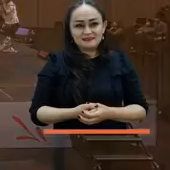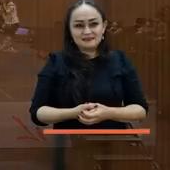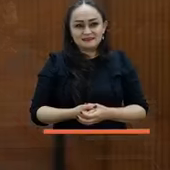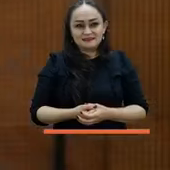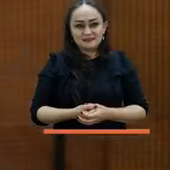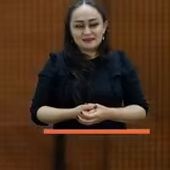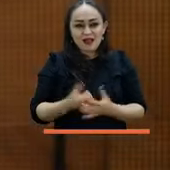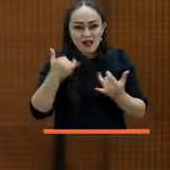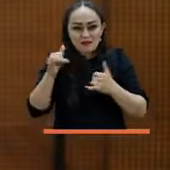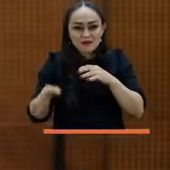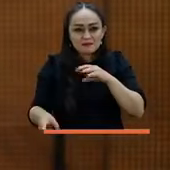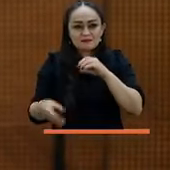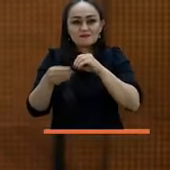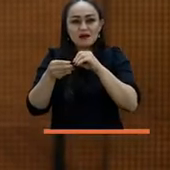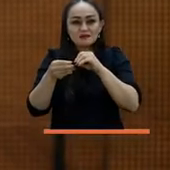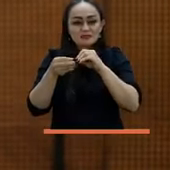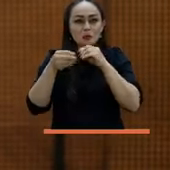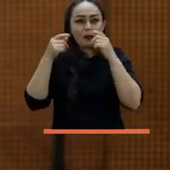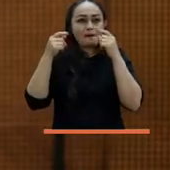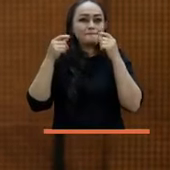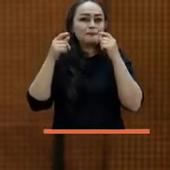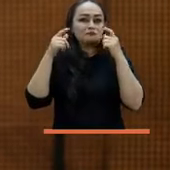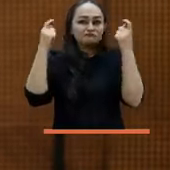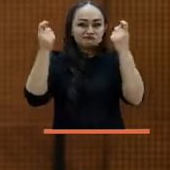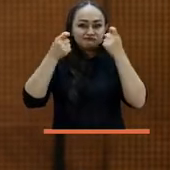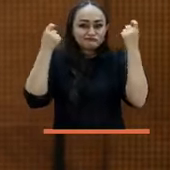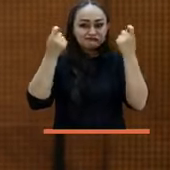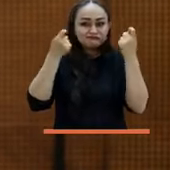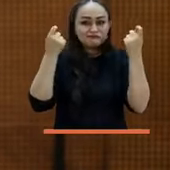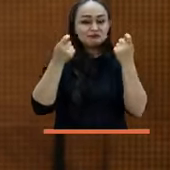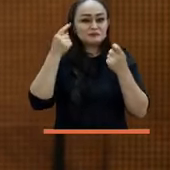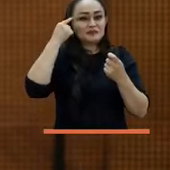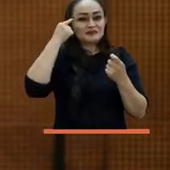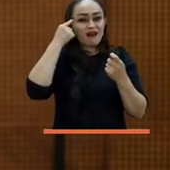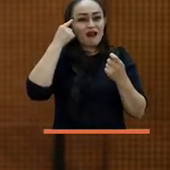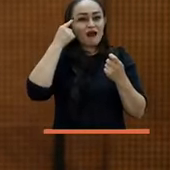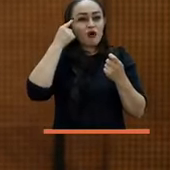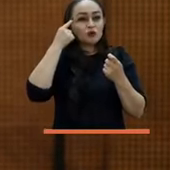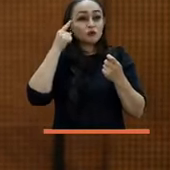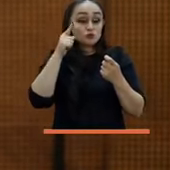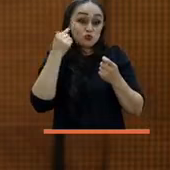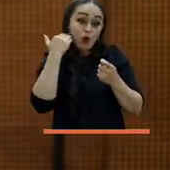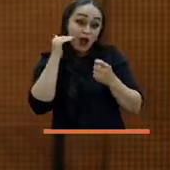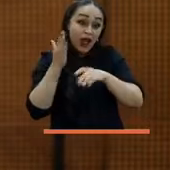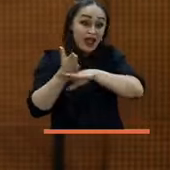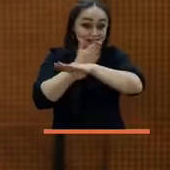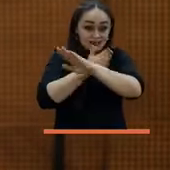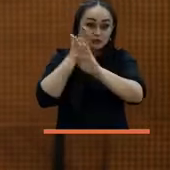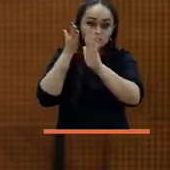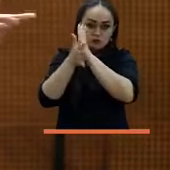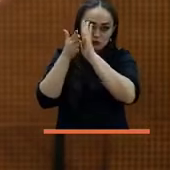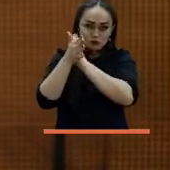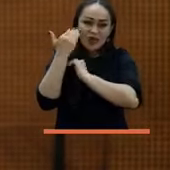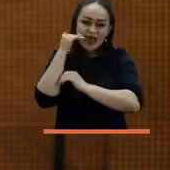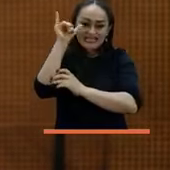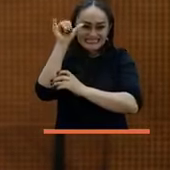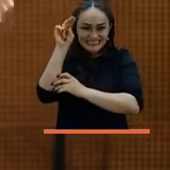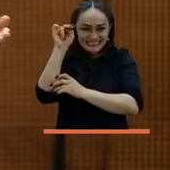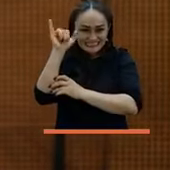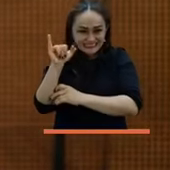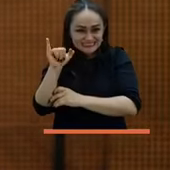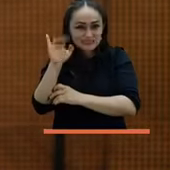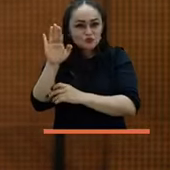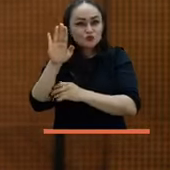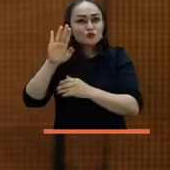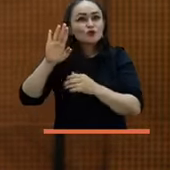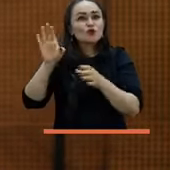conversemos alma es uno de ellos pero además lo que tú pones justamente en y lo introdujo hace un momento qué pasa con la